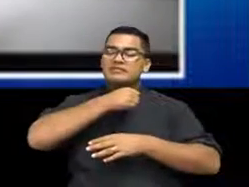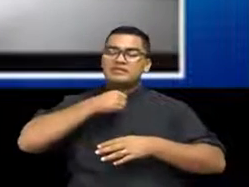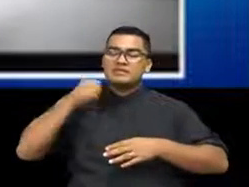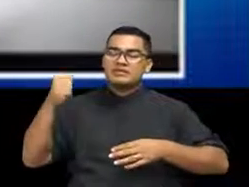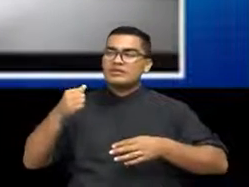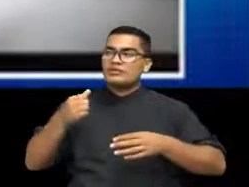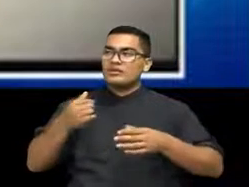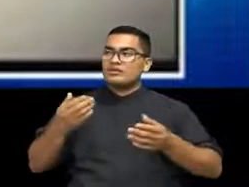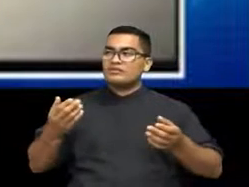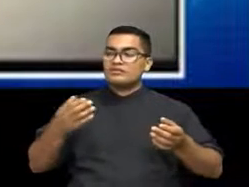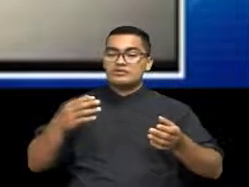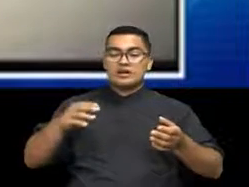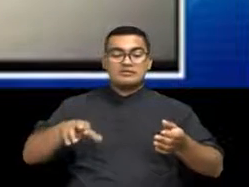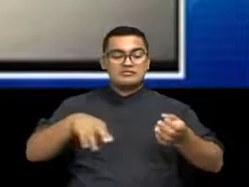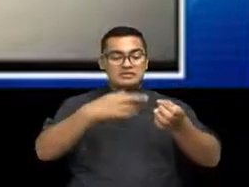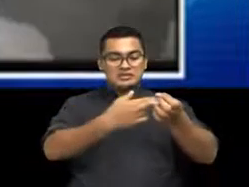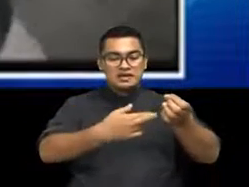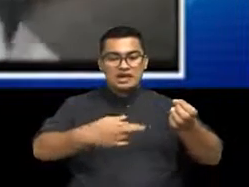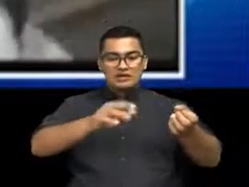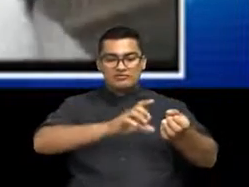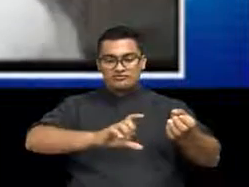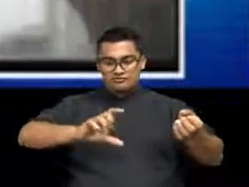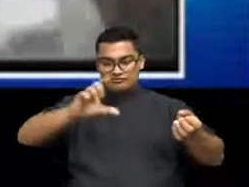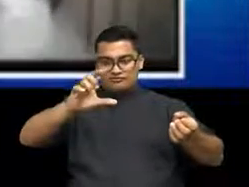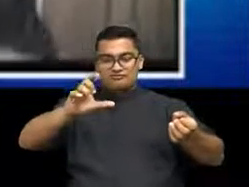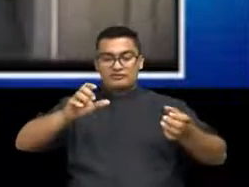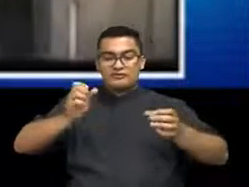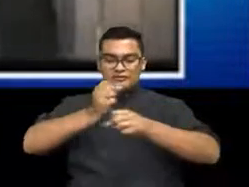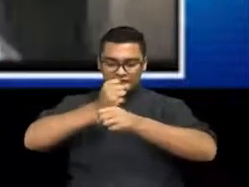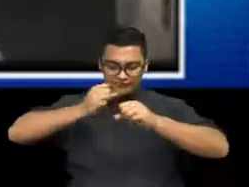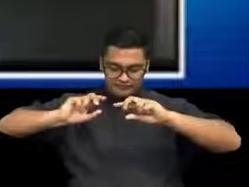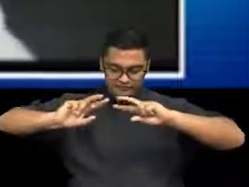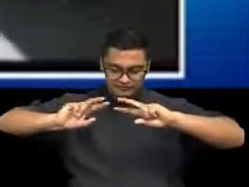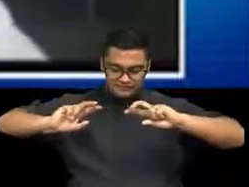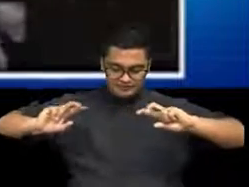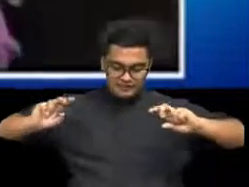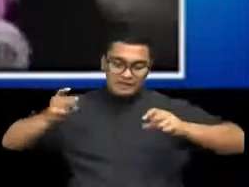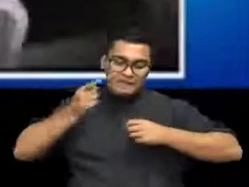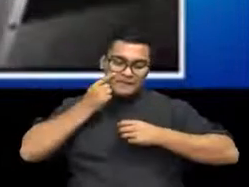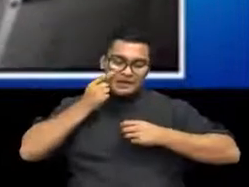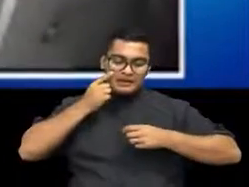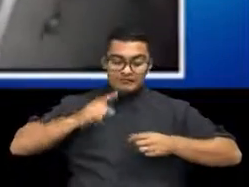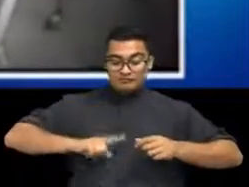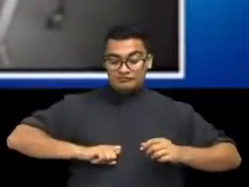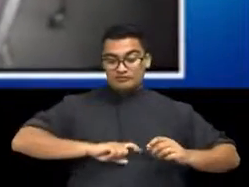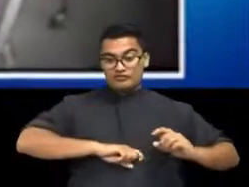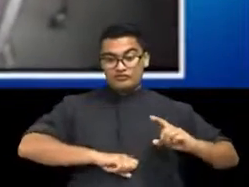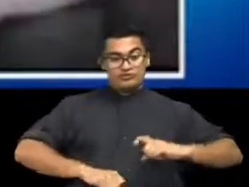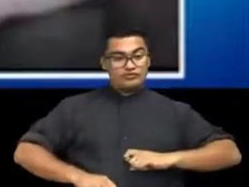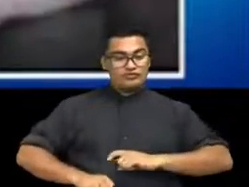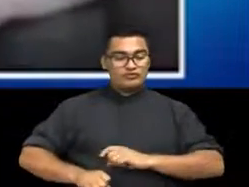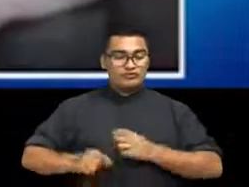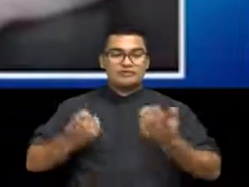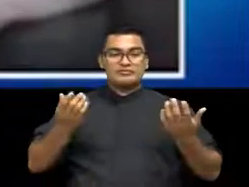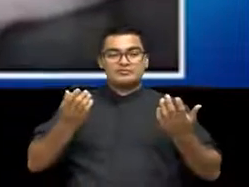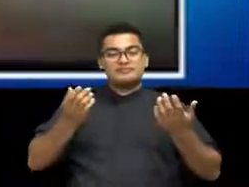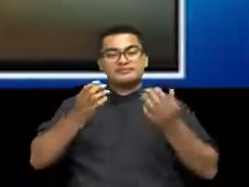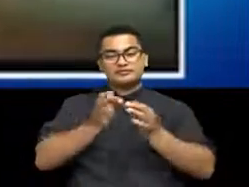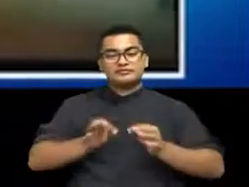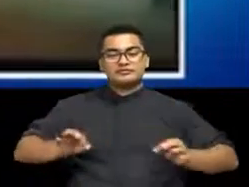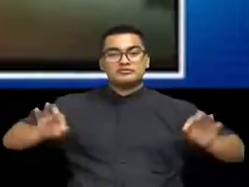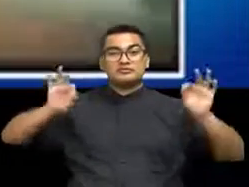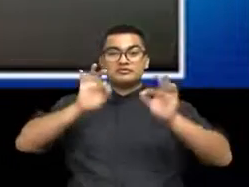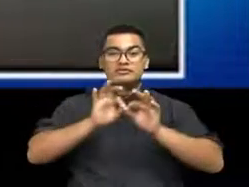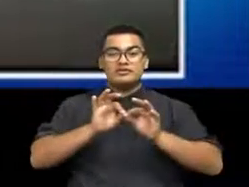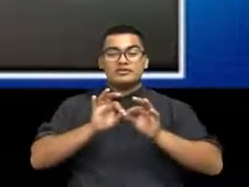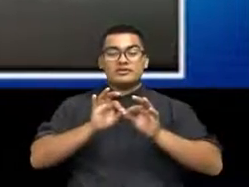Entre ellas, como me decía, verdaderamente realizar exámenes para descartar que no haya una parasitosis, que son generalmente unas causas muy